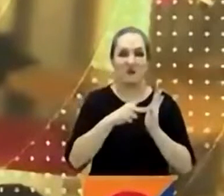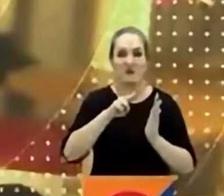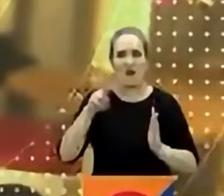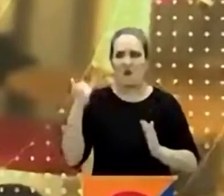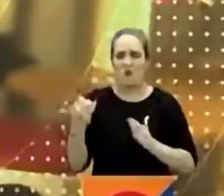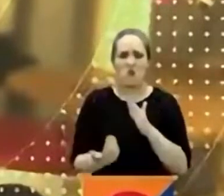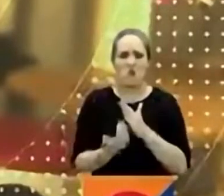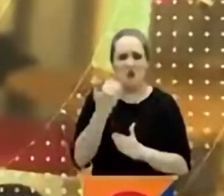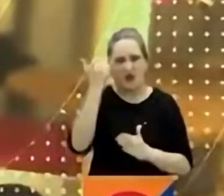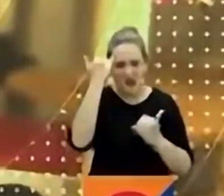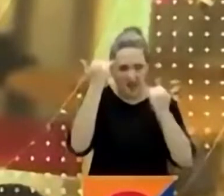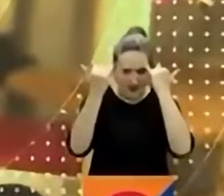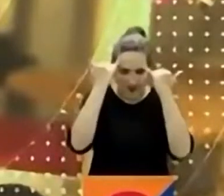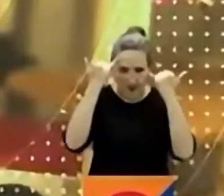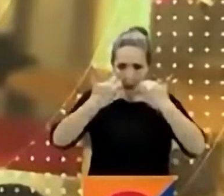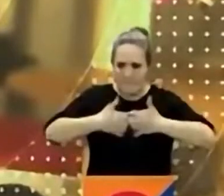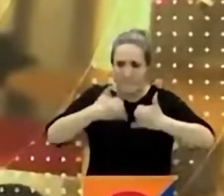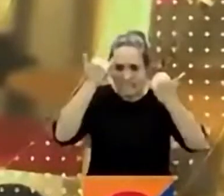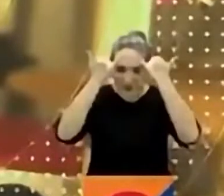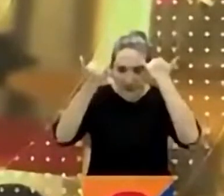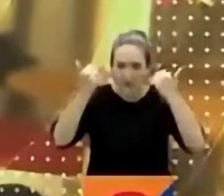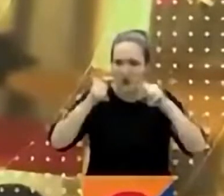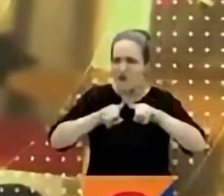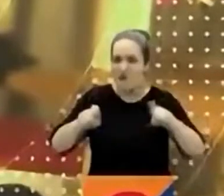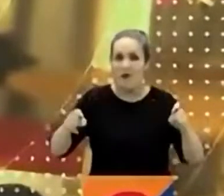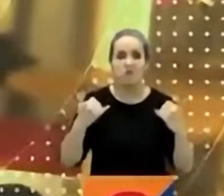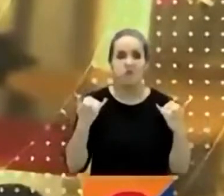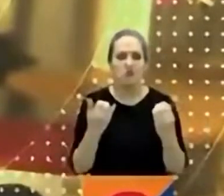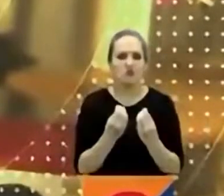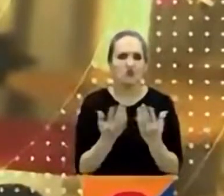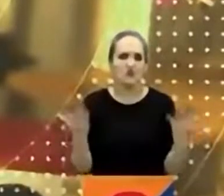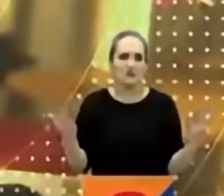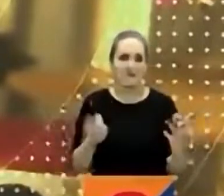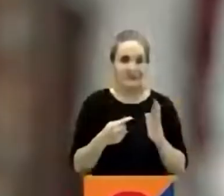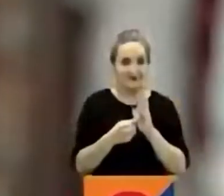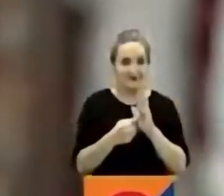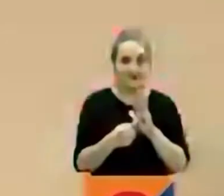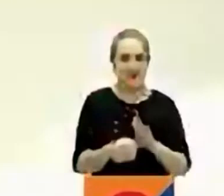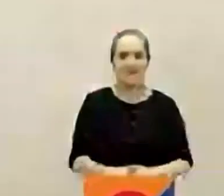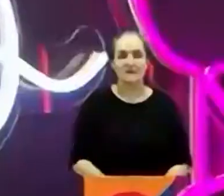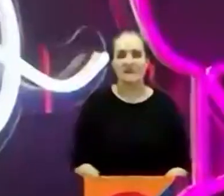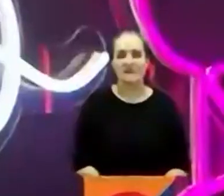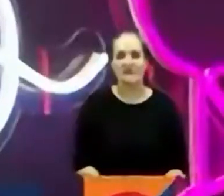el emprendimiento y la diversidad serán los ejes centrales de esta edición.